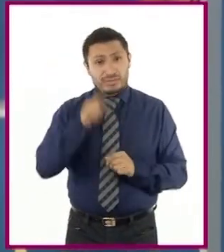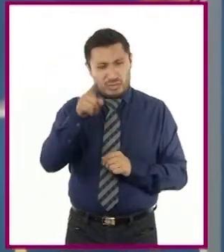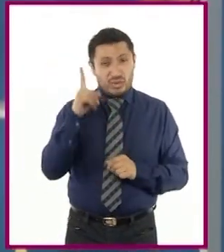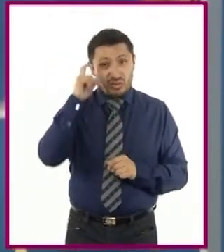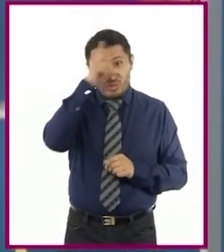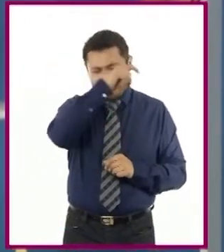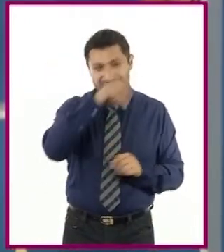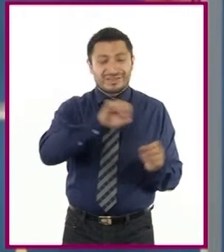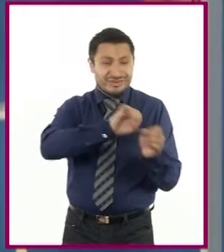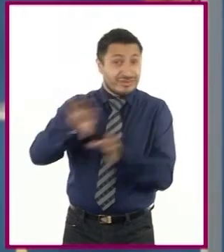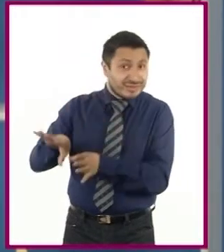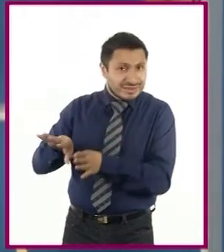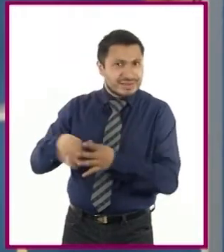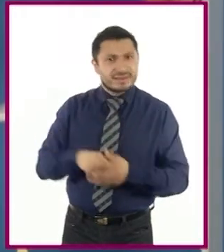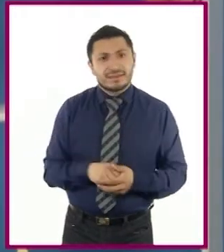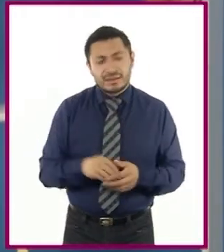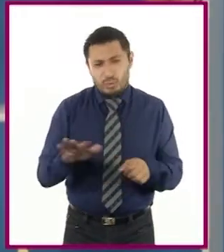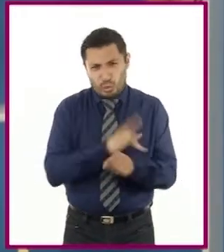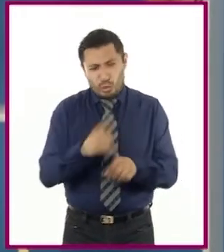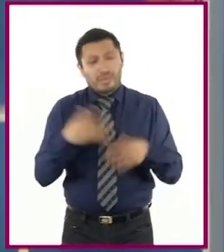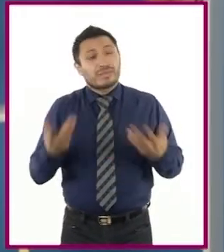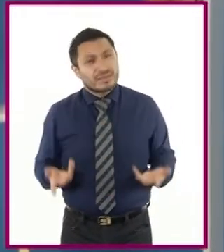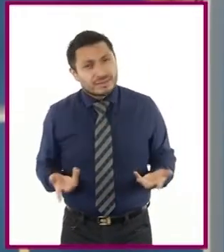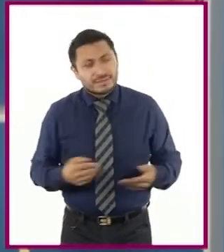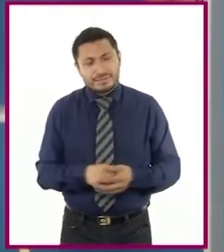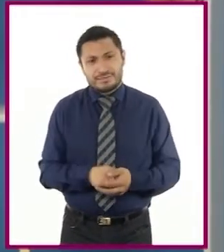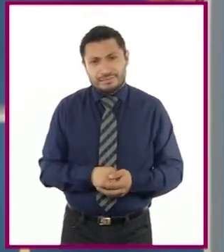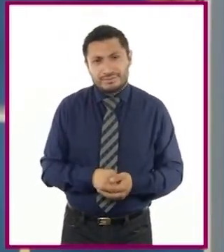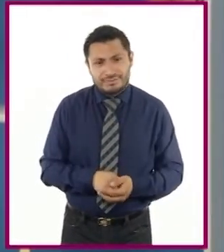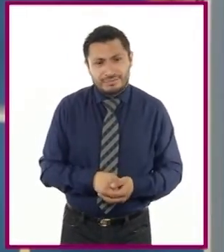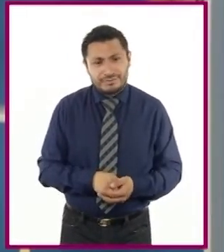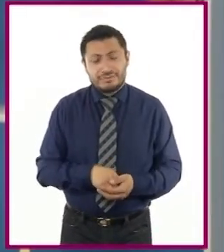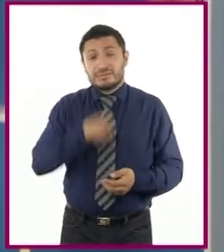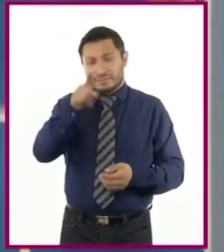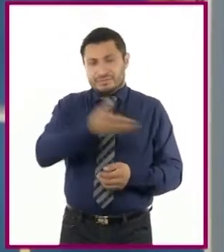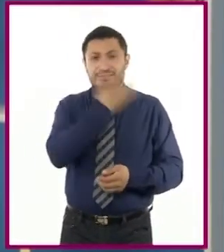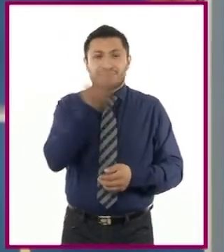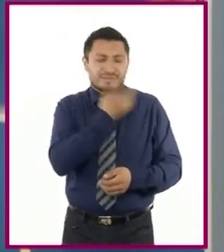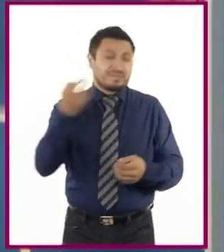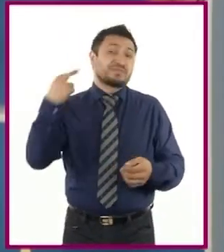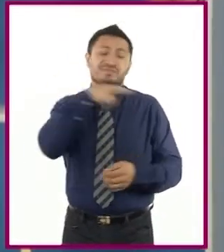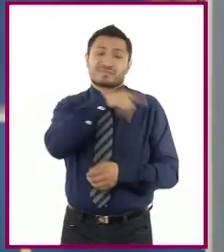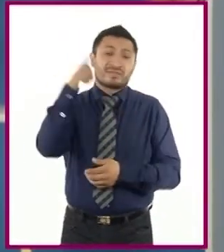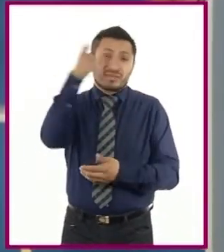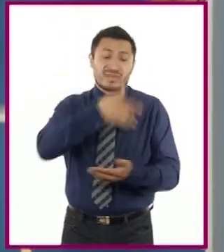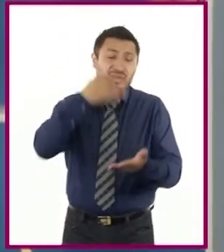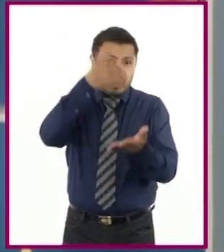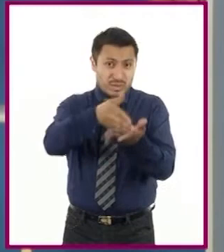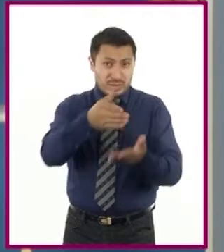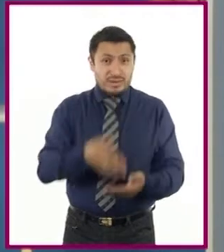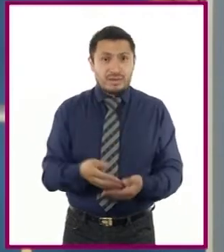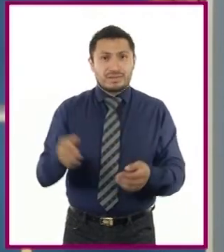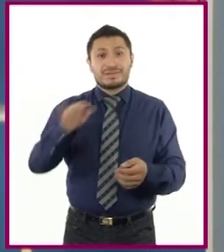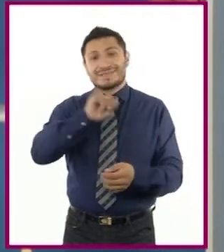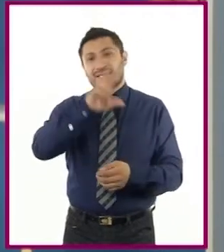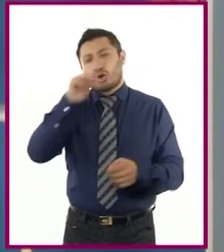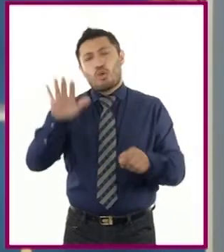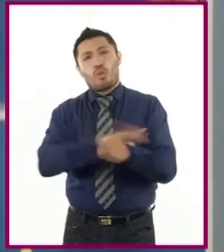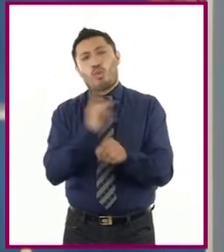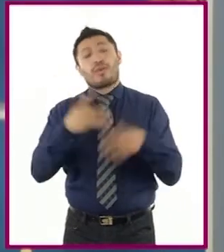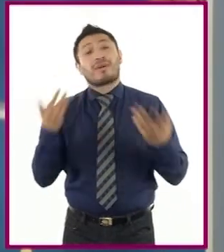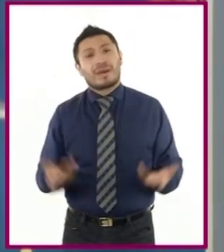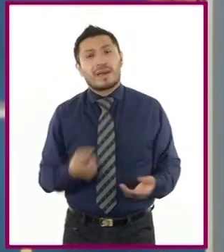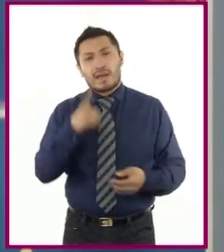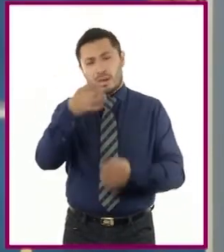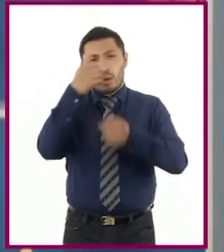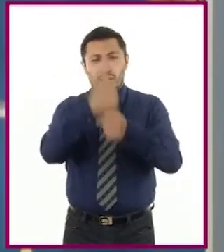trabajo abandonar tu lugar de origen y por qué? ¿Te adaptaste rápidamente a tu destino y por qué?